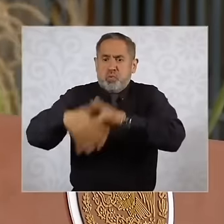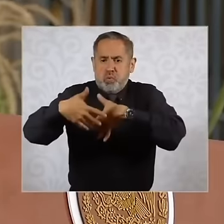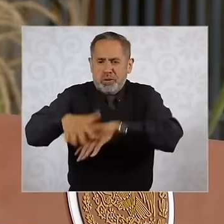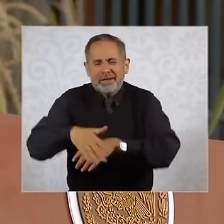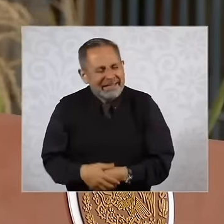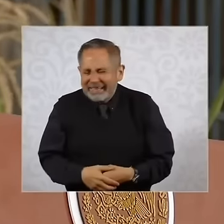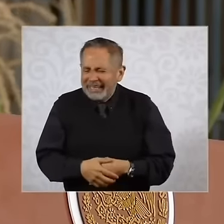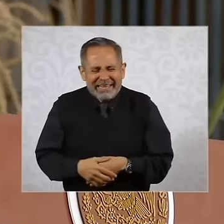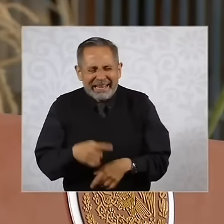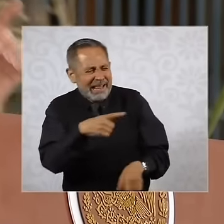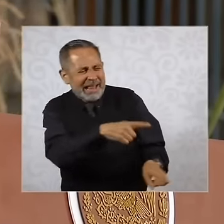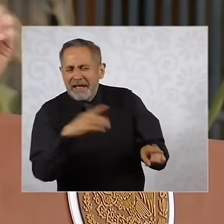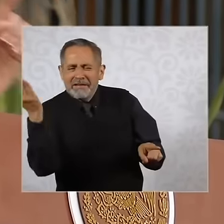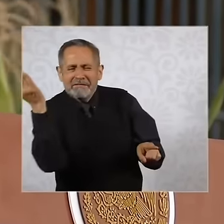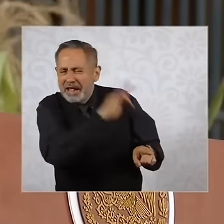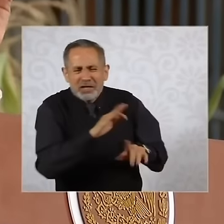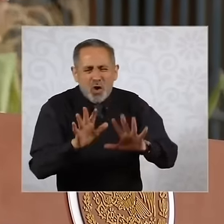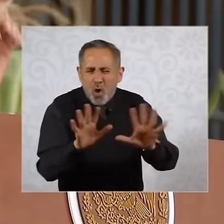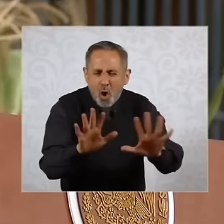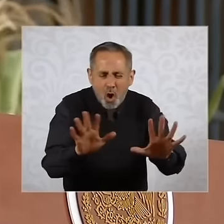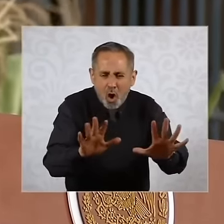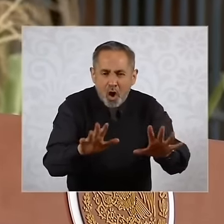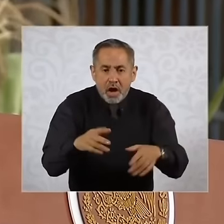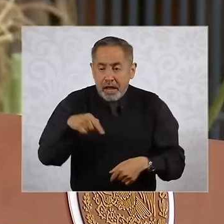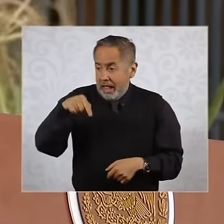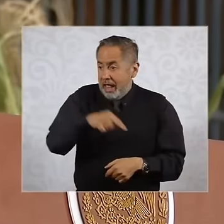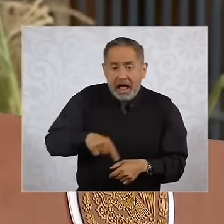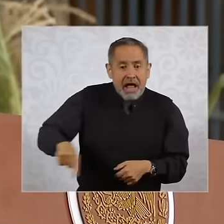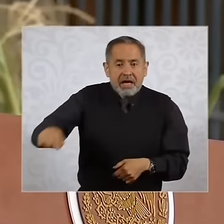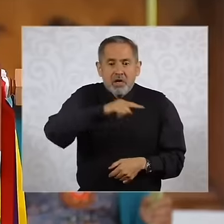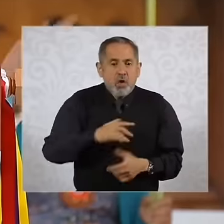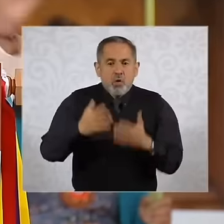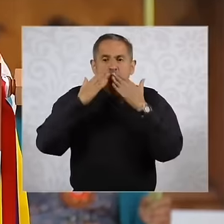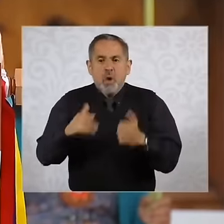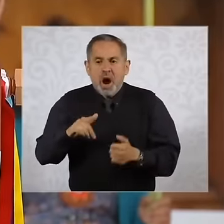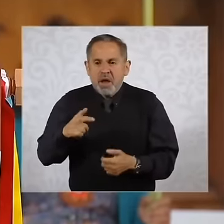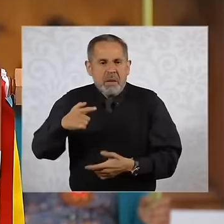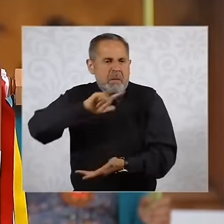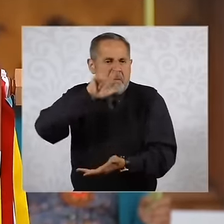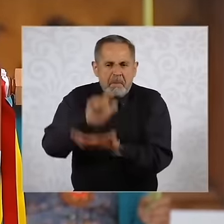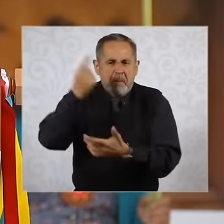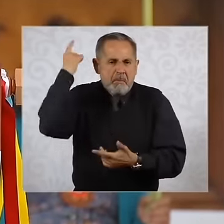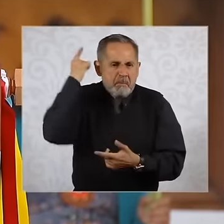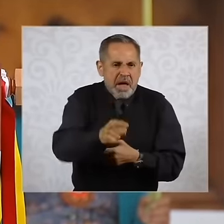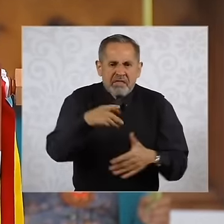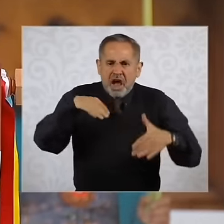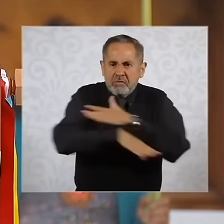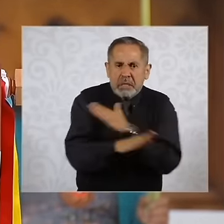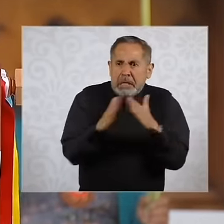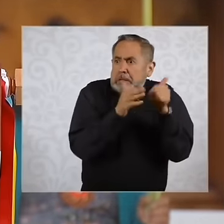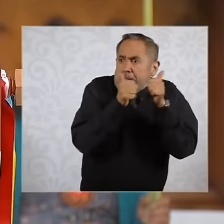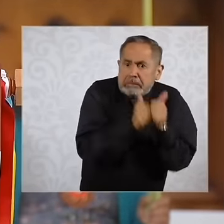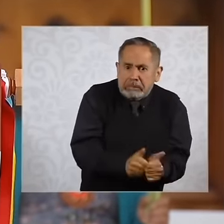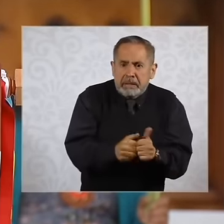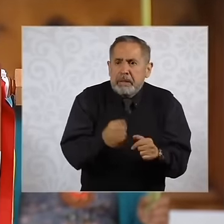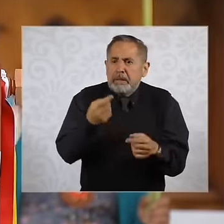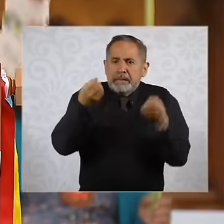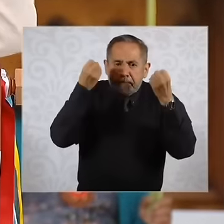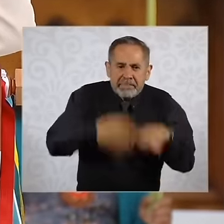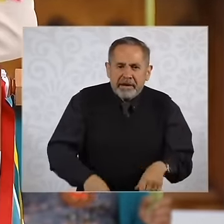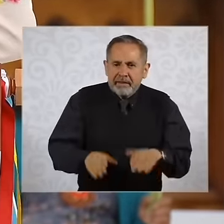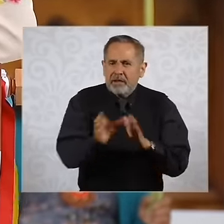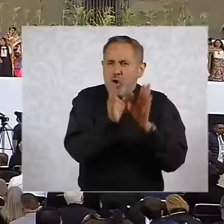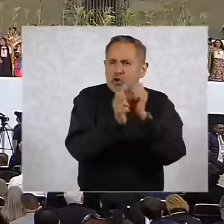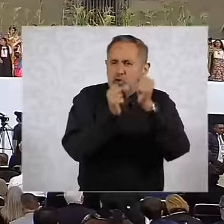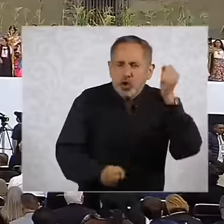falso. En nuestro país no hay estado de excepción, no hay violaciones a los derechos humanos. Lo